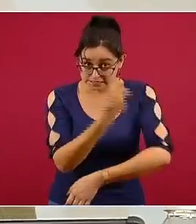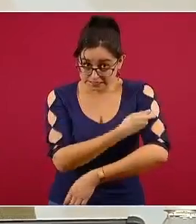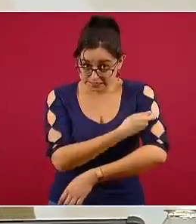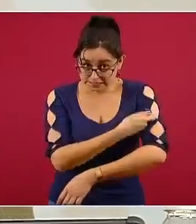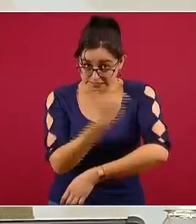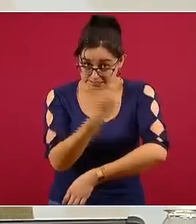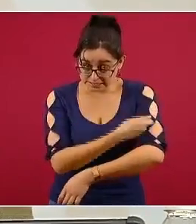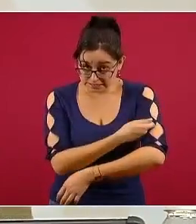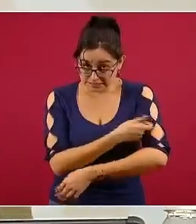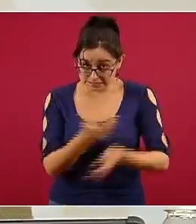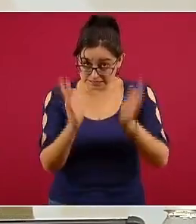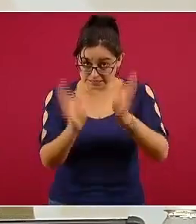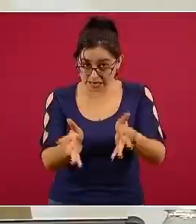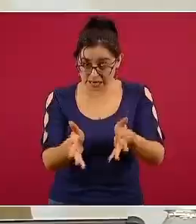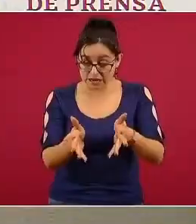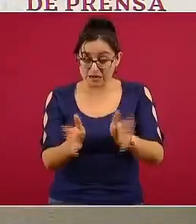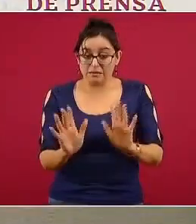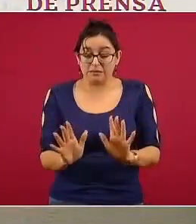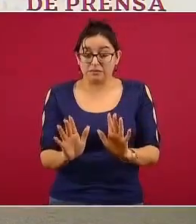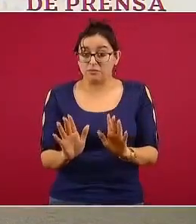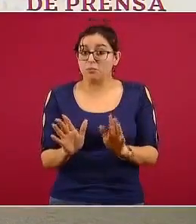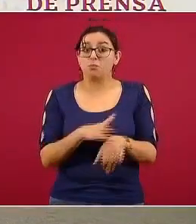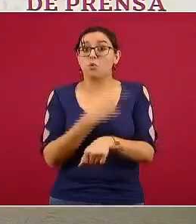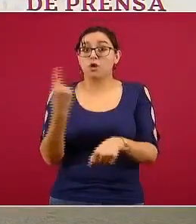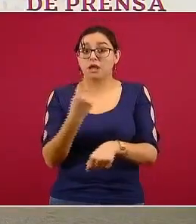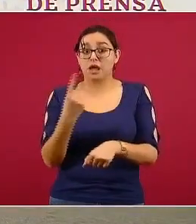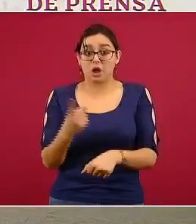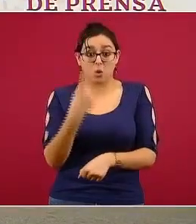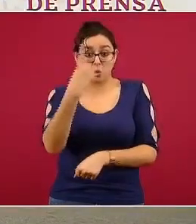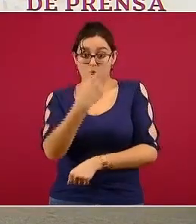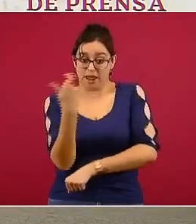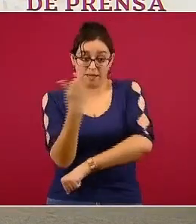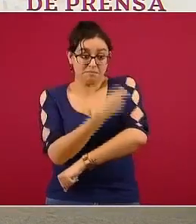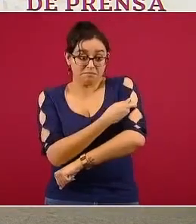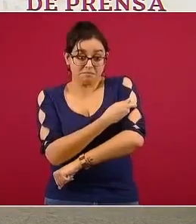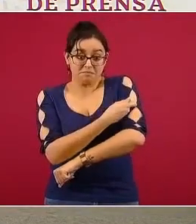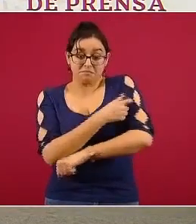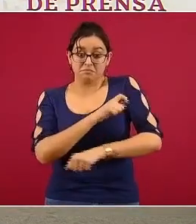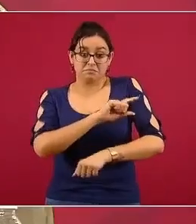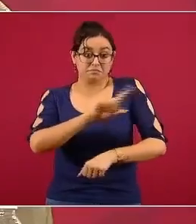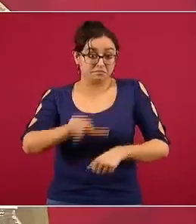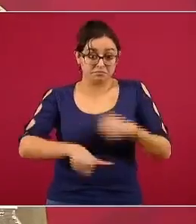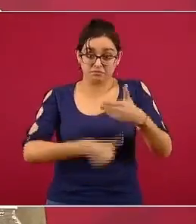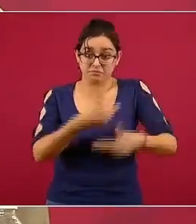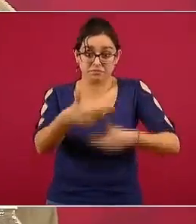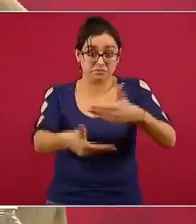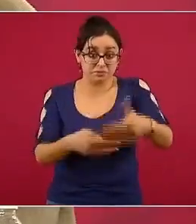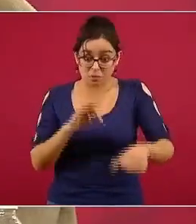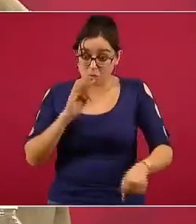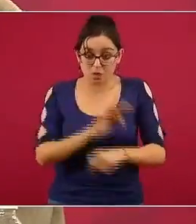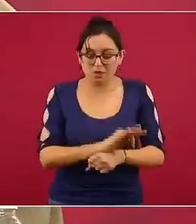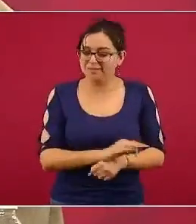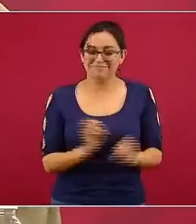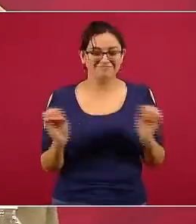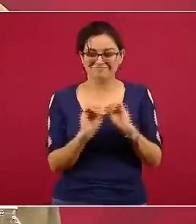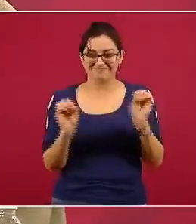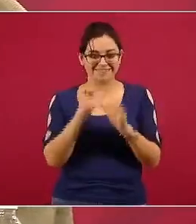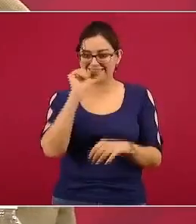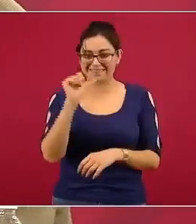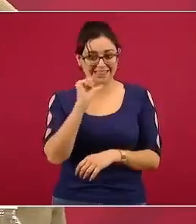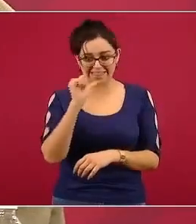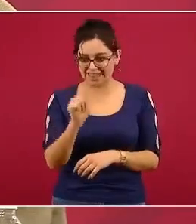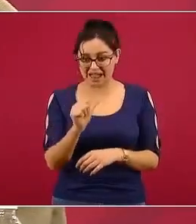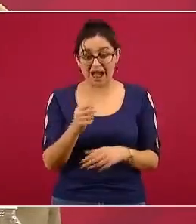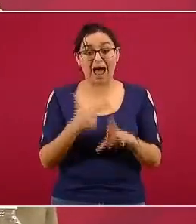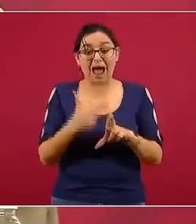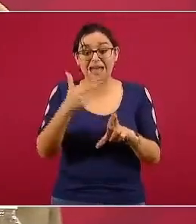la primera dosis, cosa que si es la primera dosis, pues no hay ninguna razón para que estuviera protegido este enfermero que se